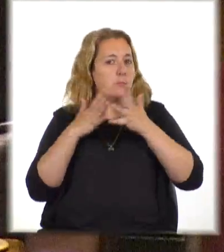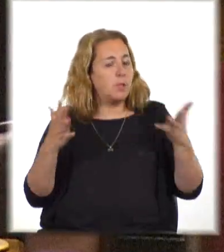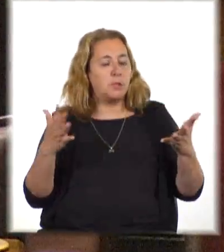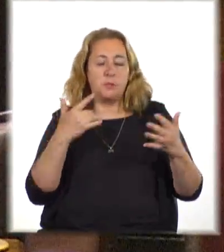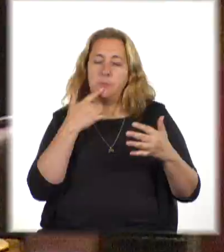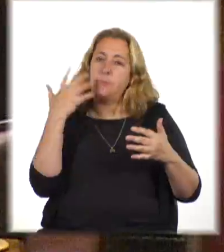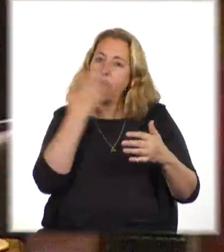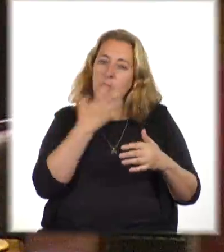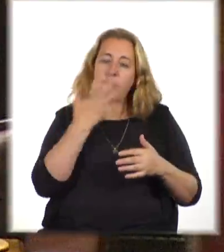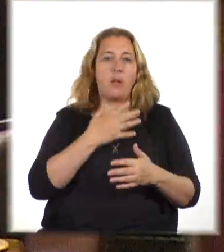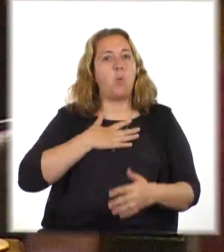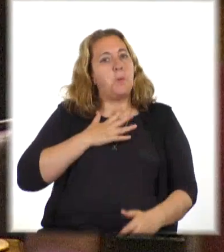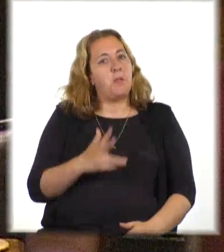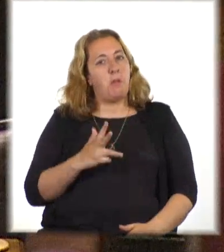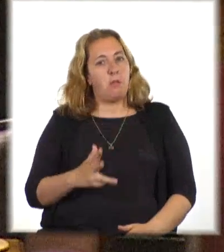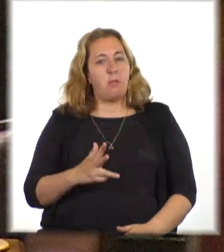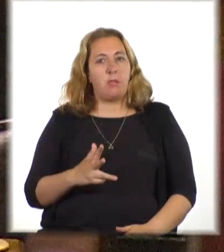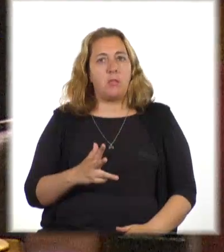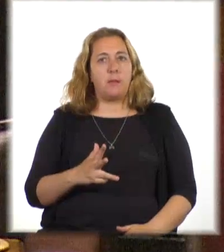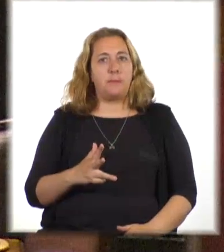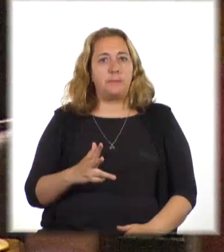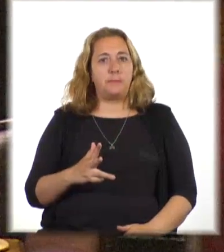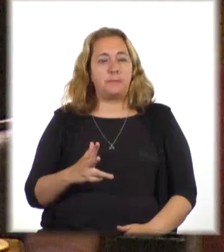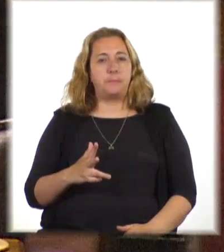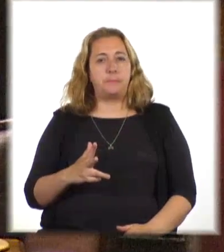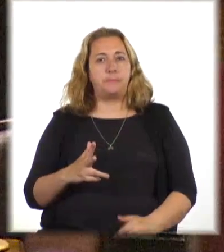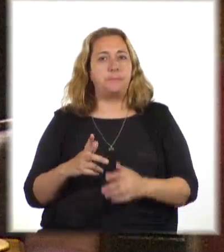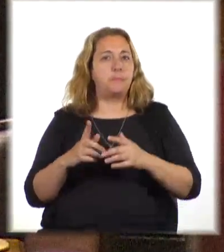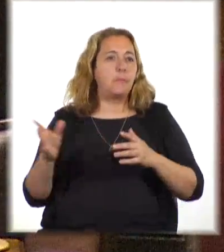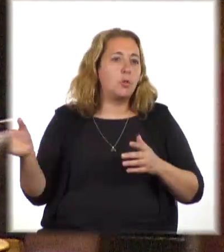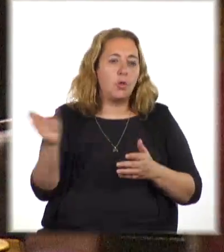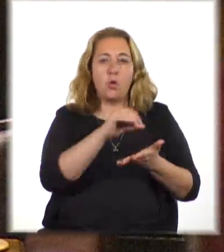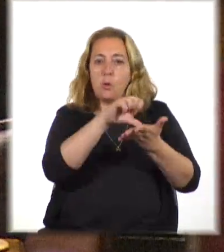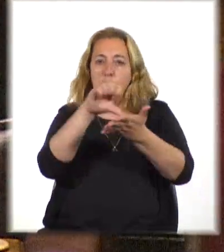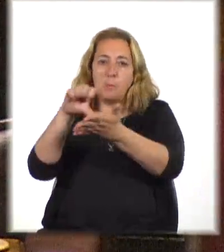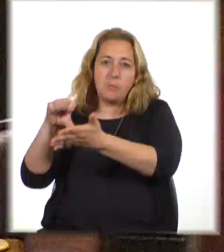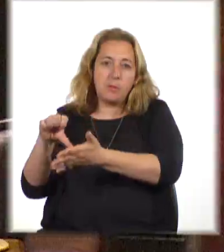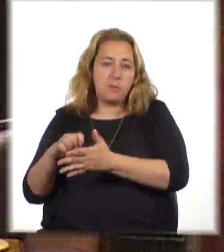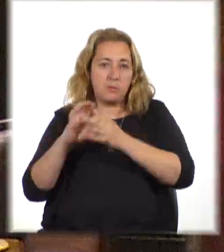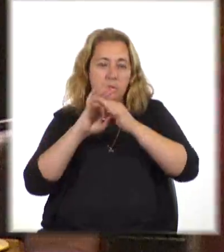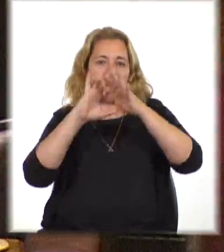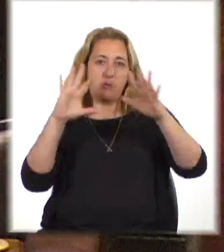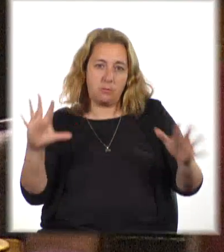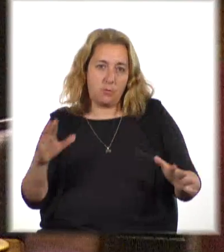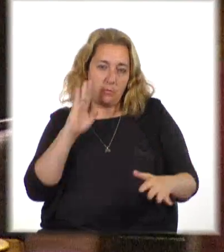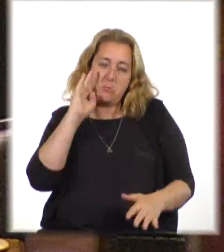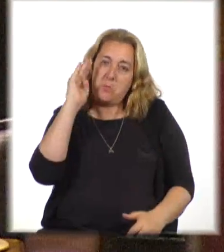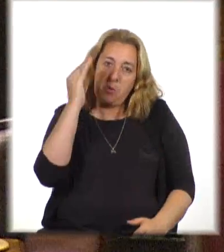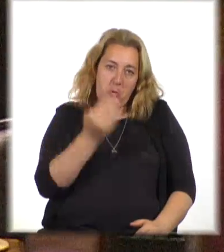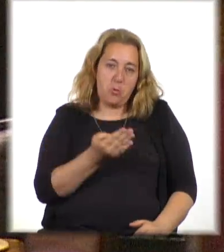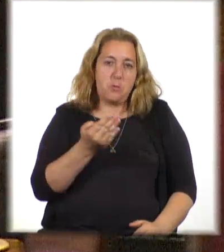humanidad que está que todos los países democráticos del mundo reconocen